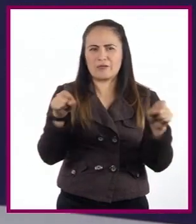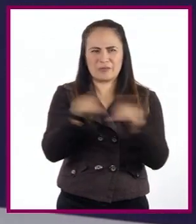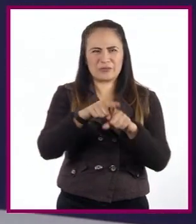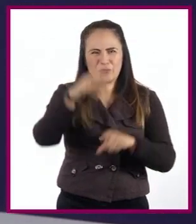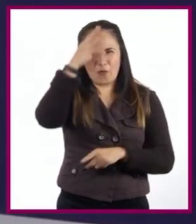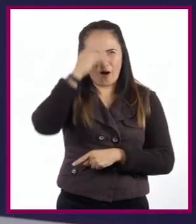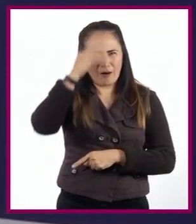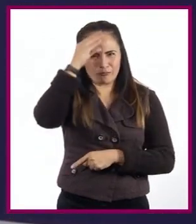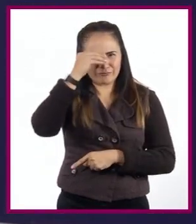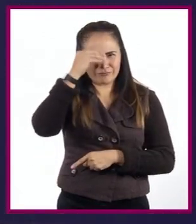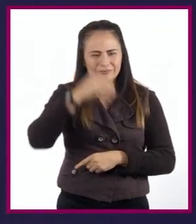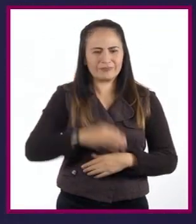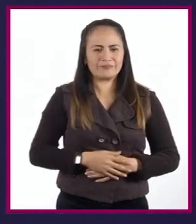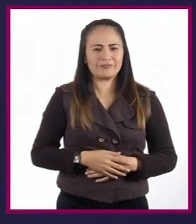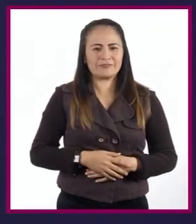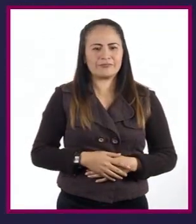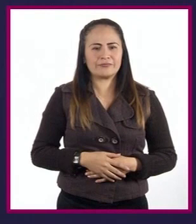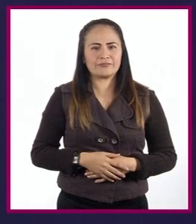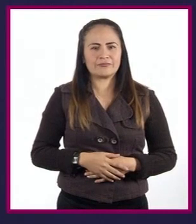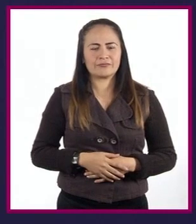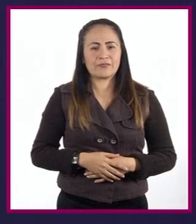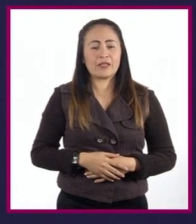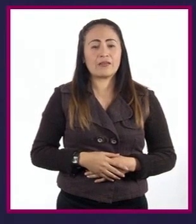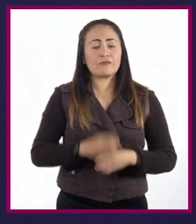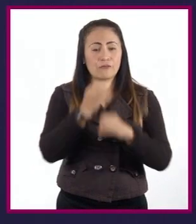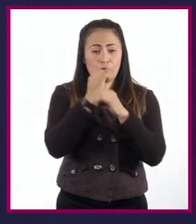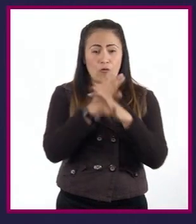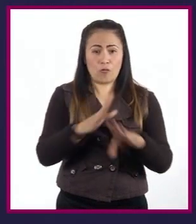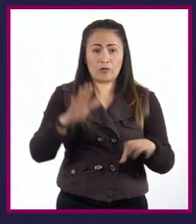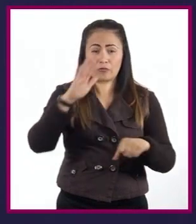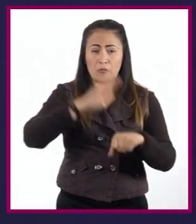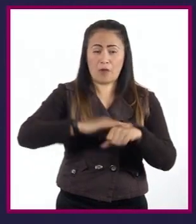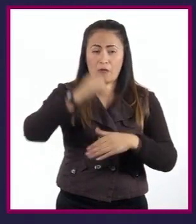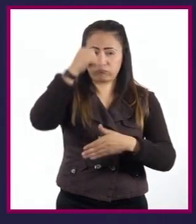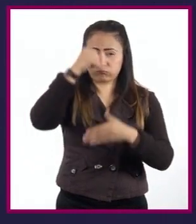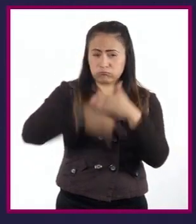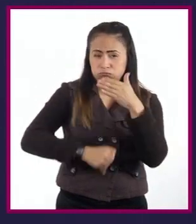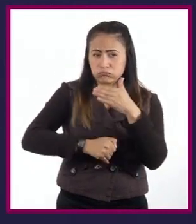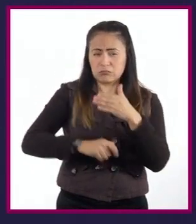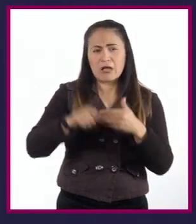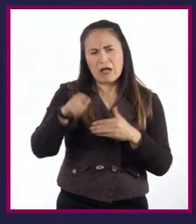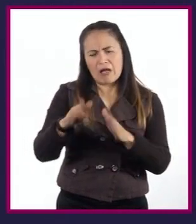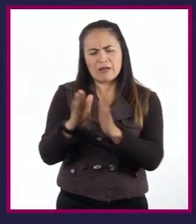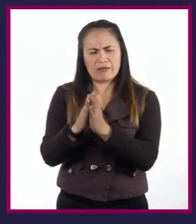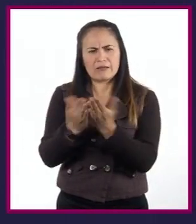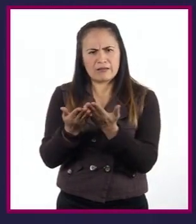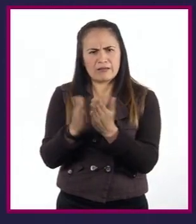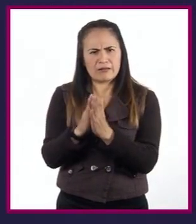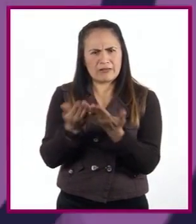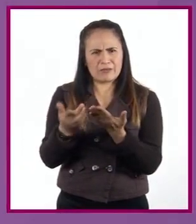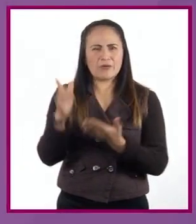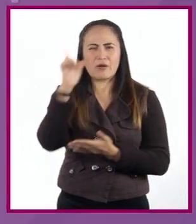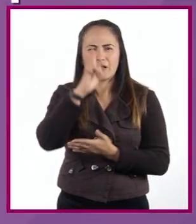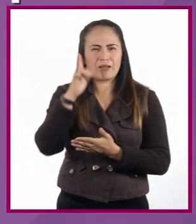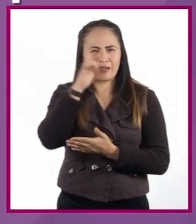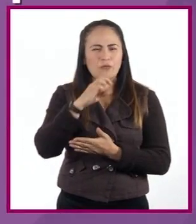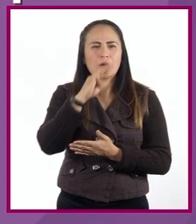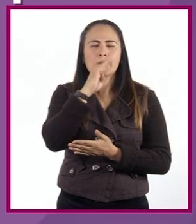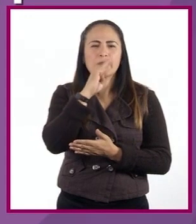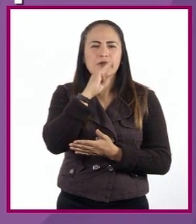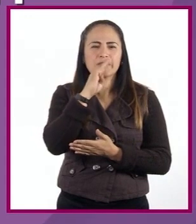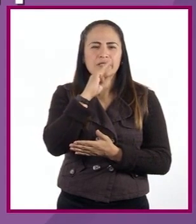aprendizaje esperado. Y para ampliar la información, pueden consultar en su libro de texto de lengua materna